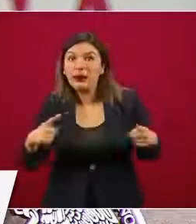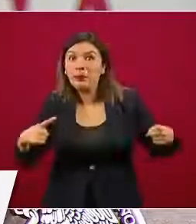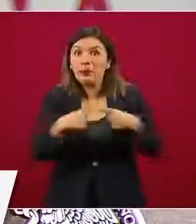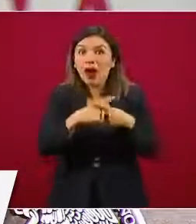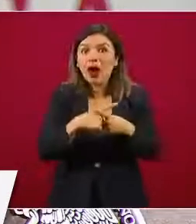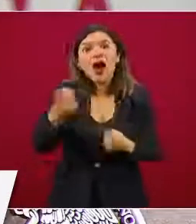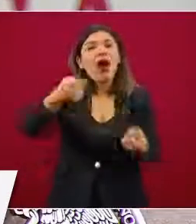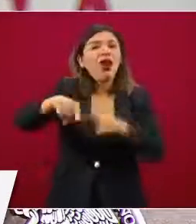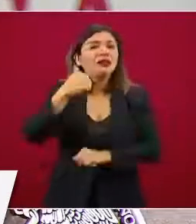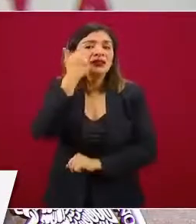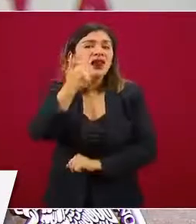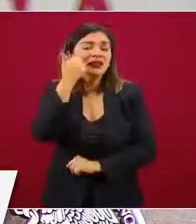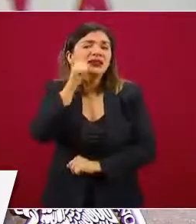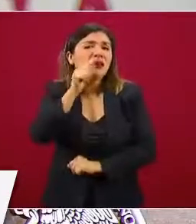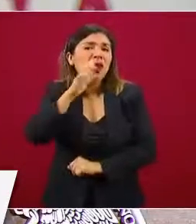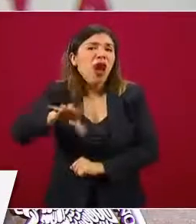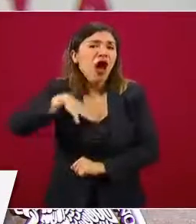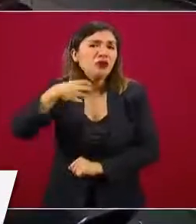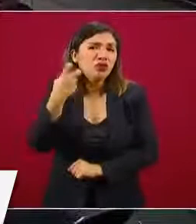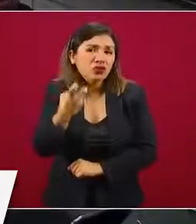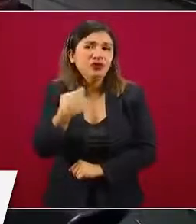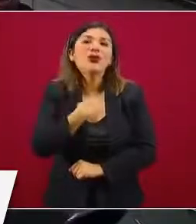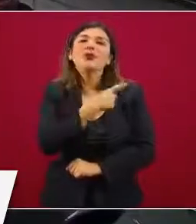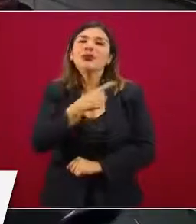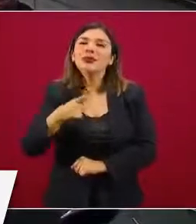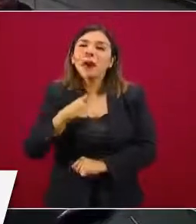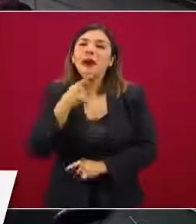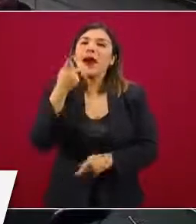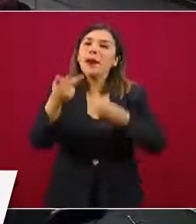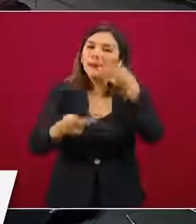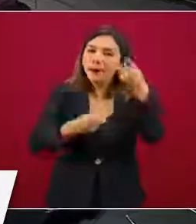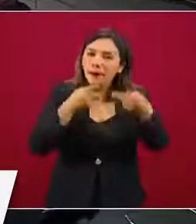Entonces tengo que hablar